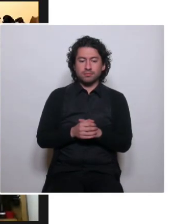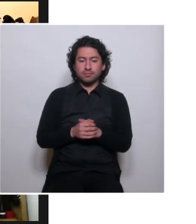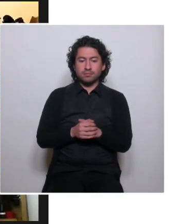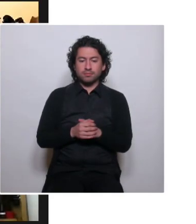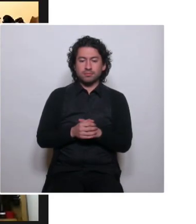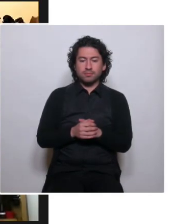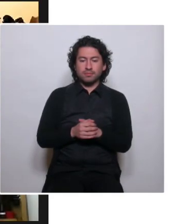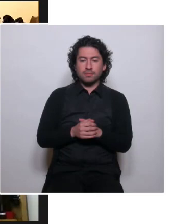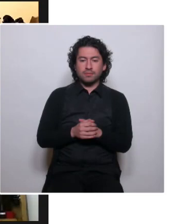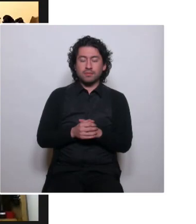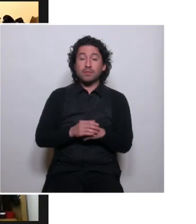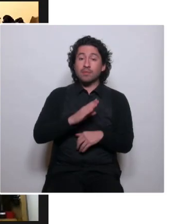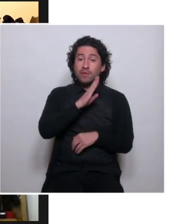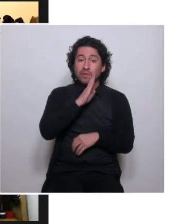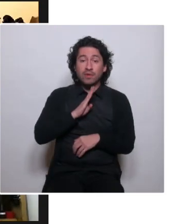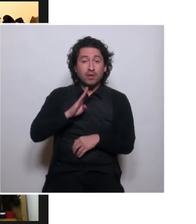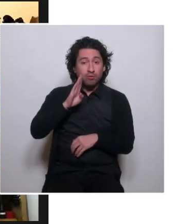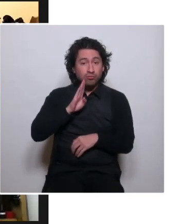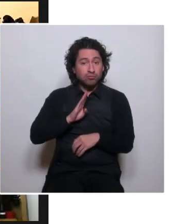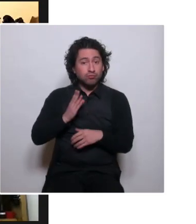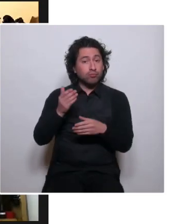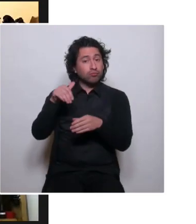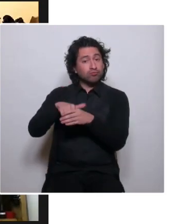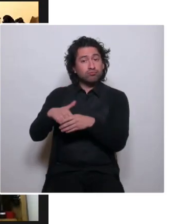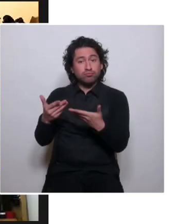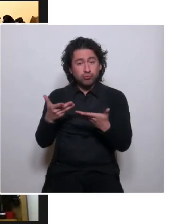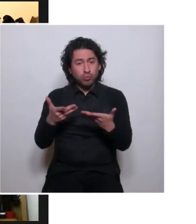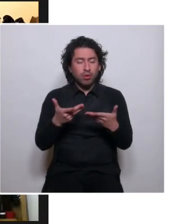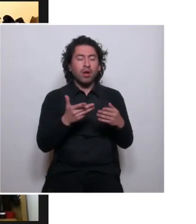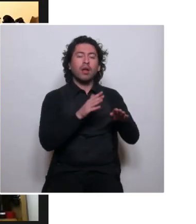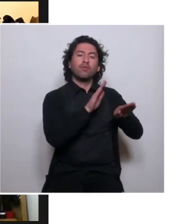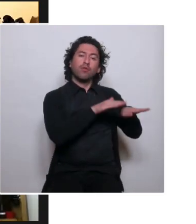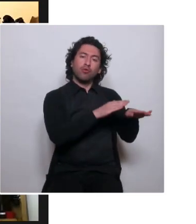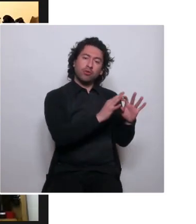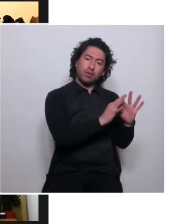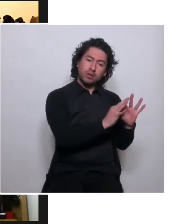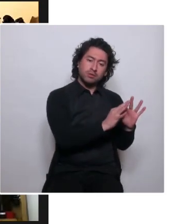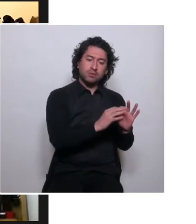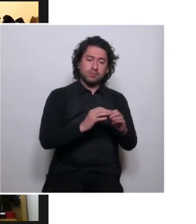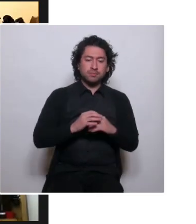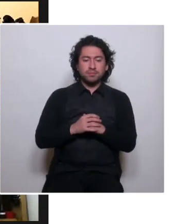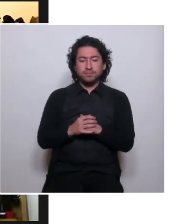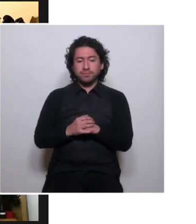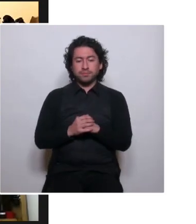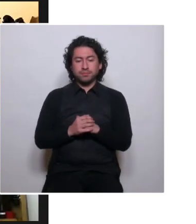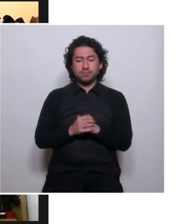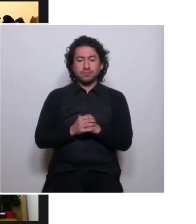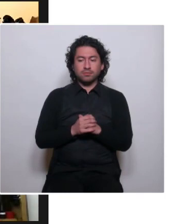Benito Baranda, ¿cómo vota? A favor, señor secretario, gracias.